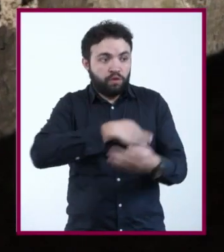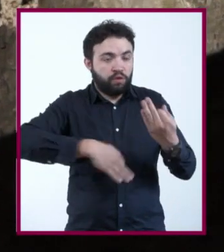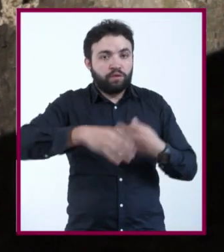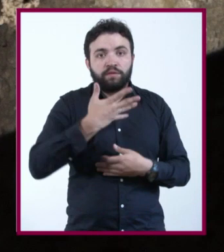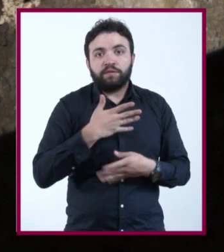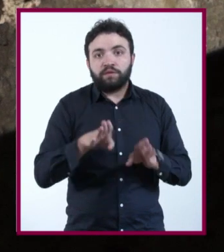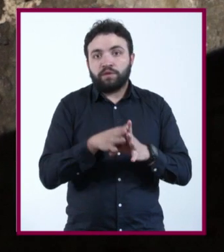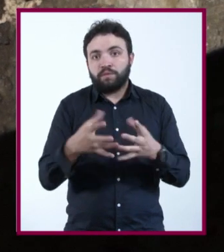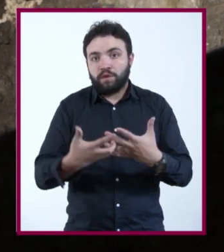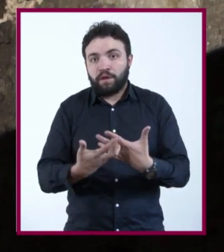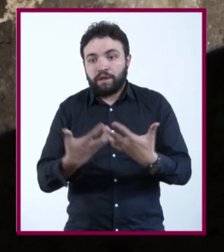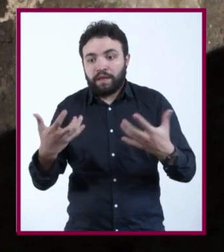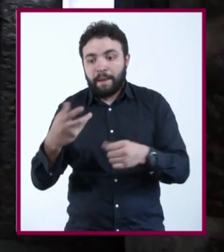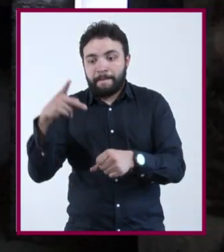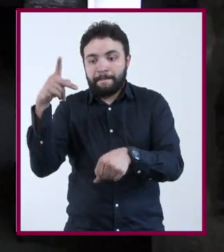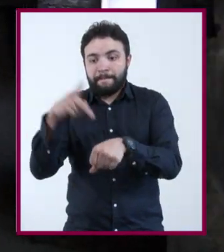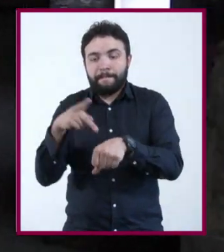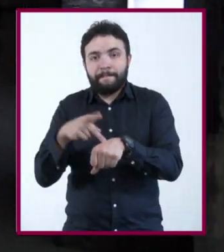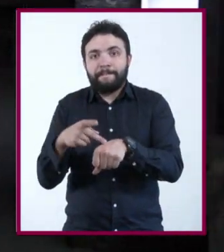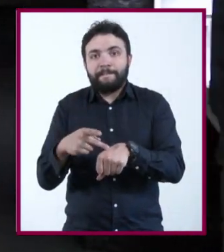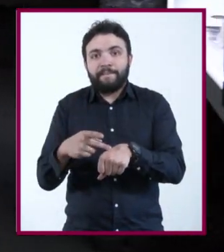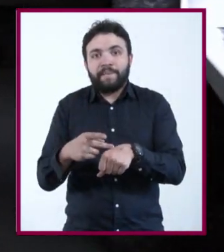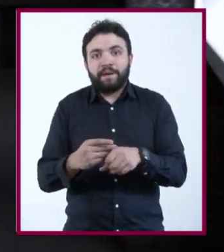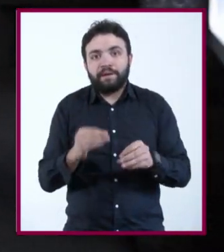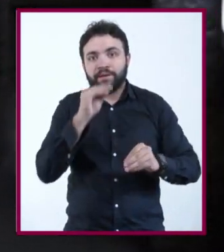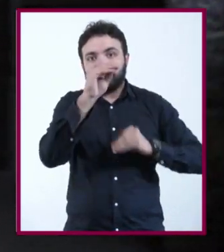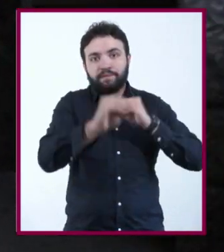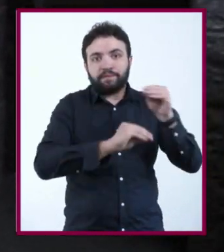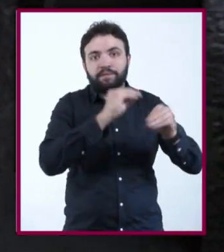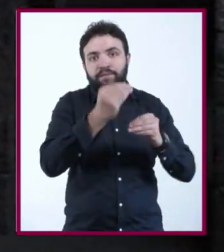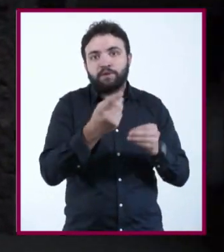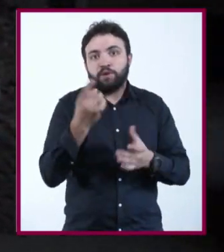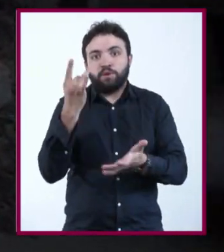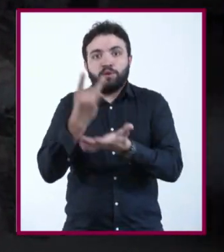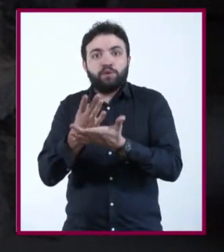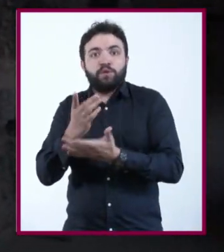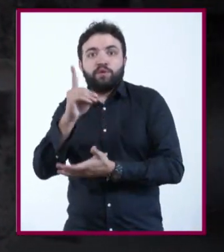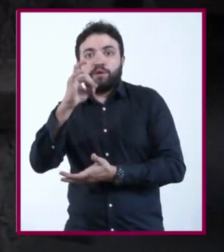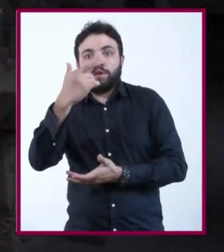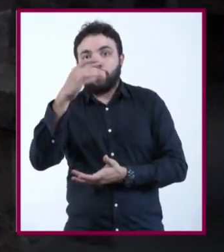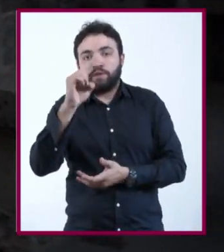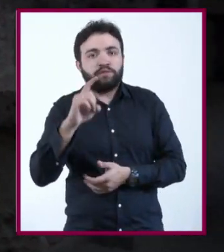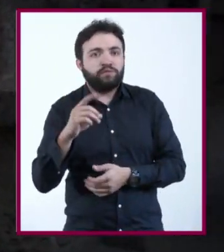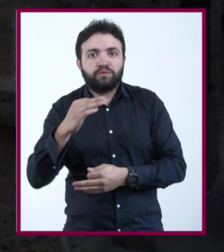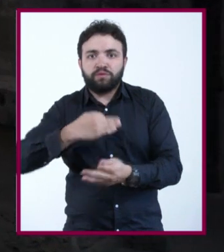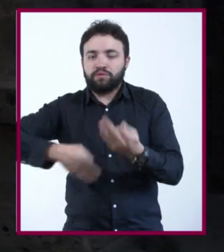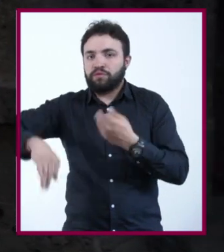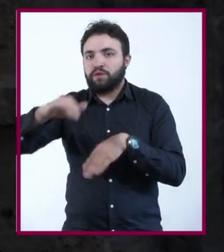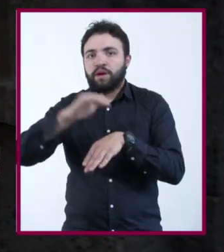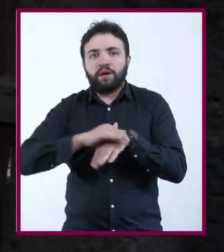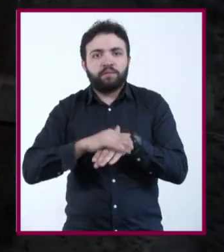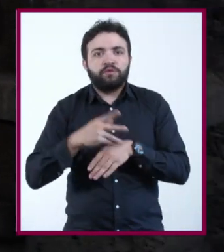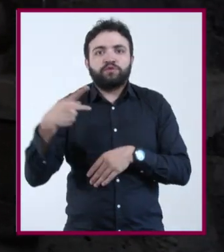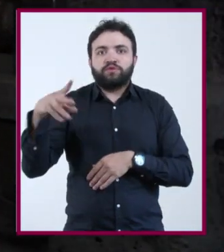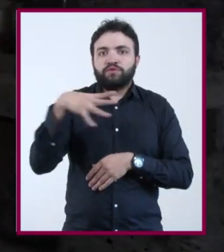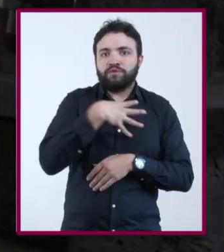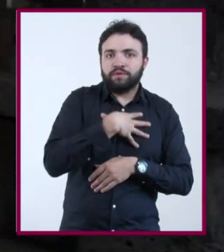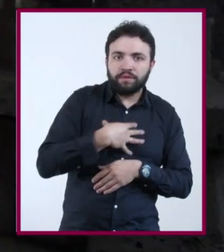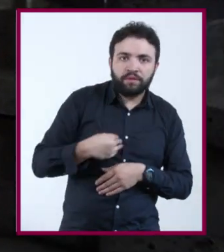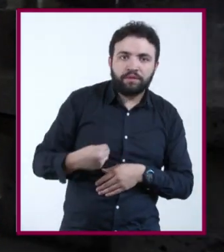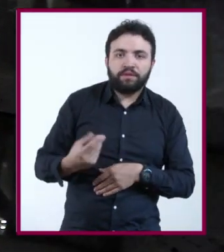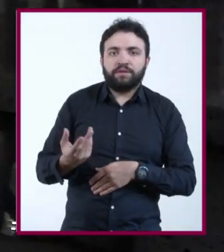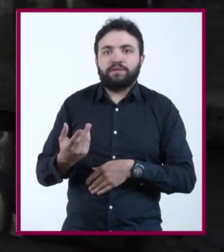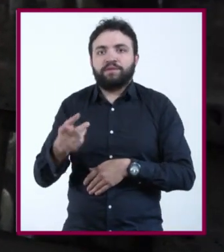todos somos una piedra que constituye el Anahuacalli. No solo Diego, todos sus amigos, O'Gorman,